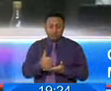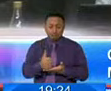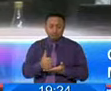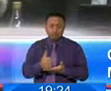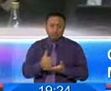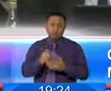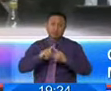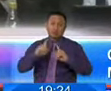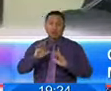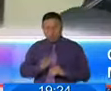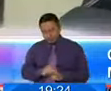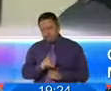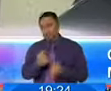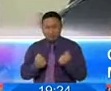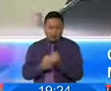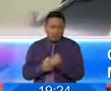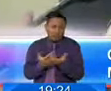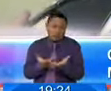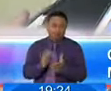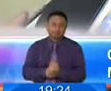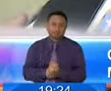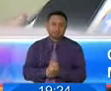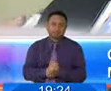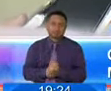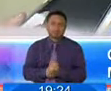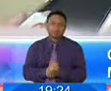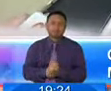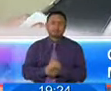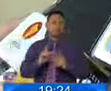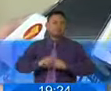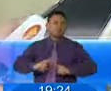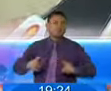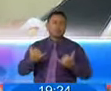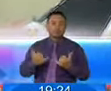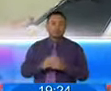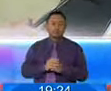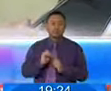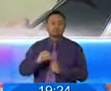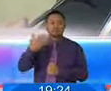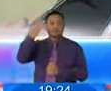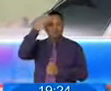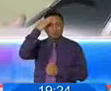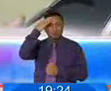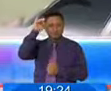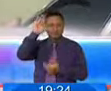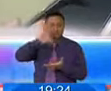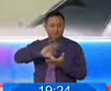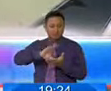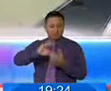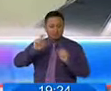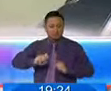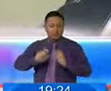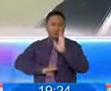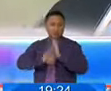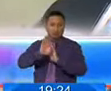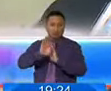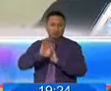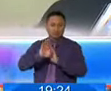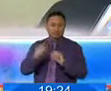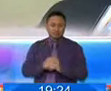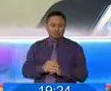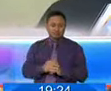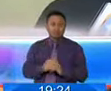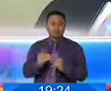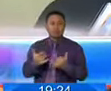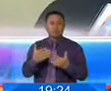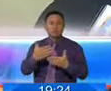la búsqueda de este crédito. Pero, más allá de aquello, es indispensable que la ciudad siga caminando. Y cuando se trata